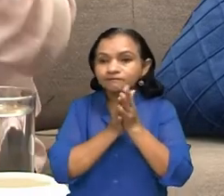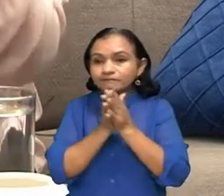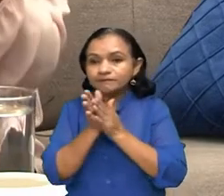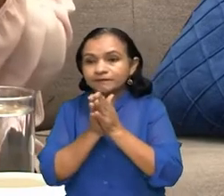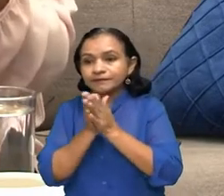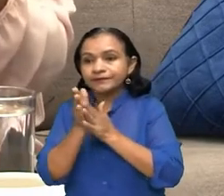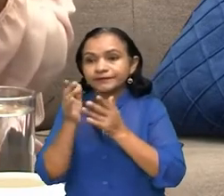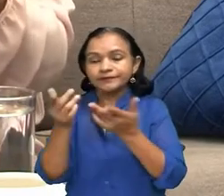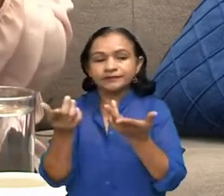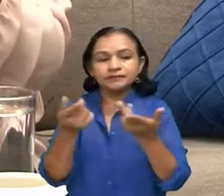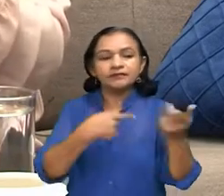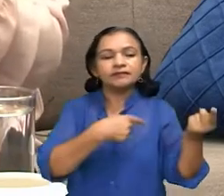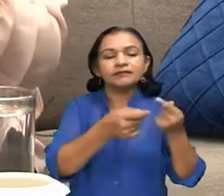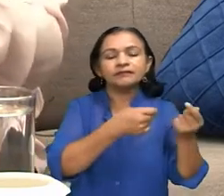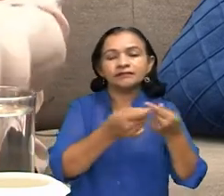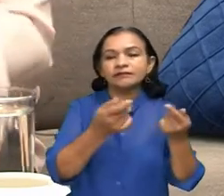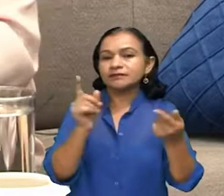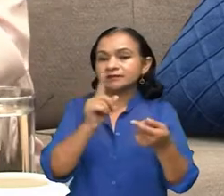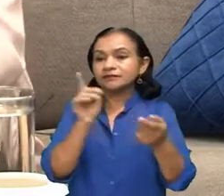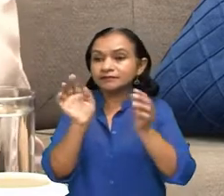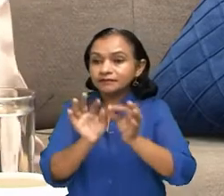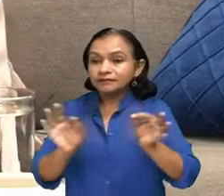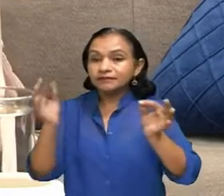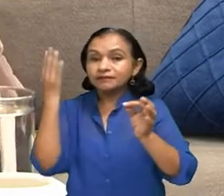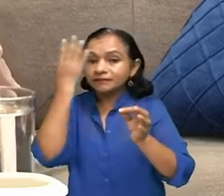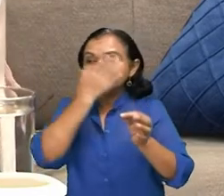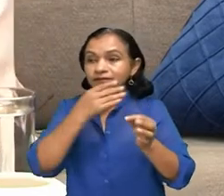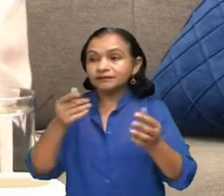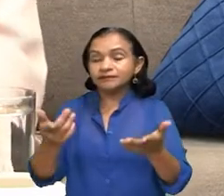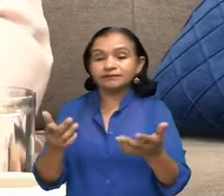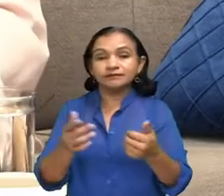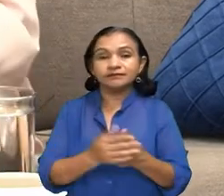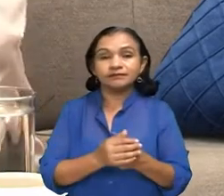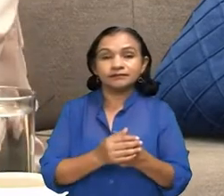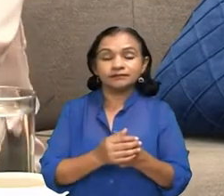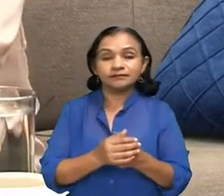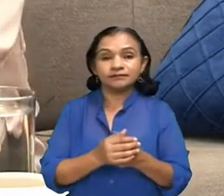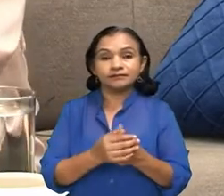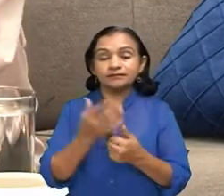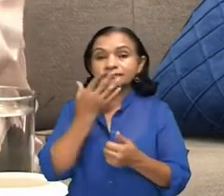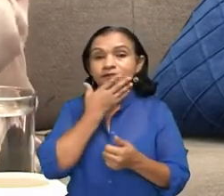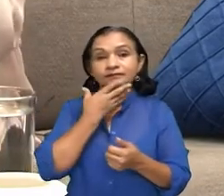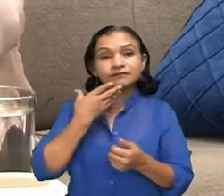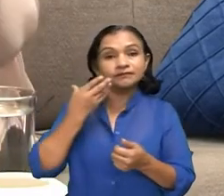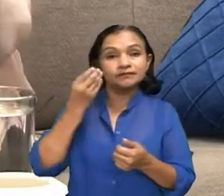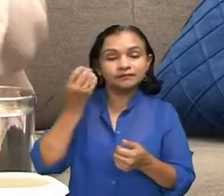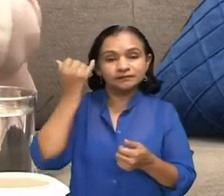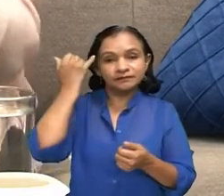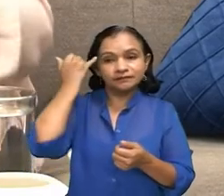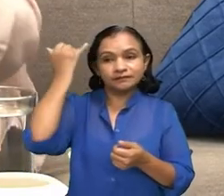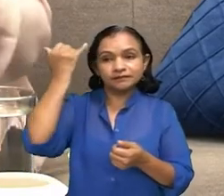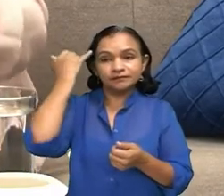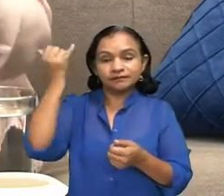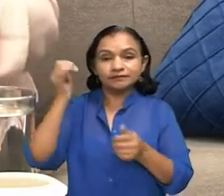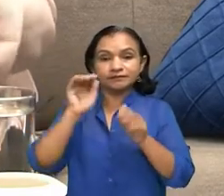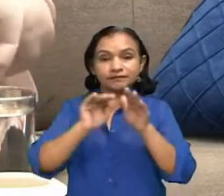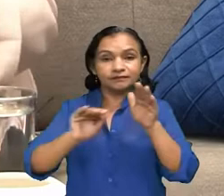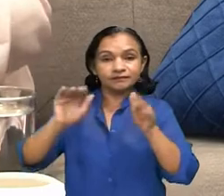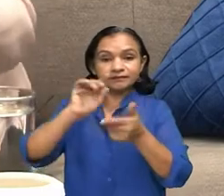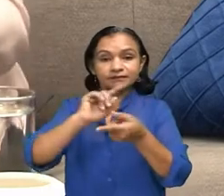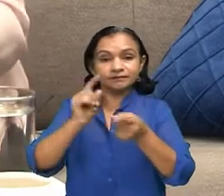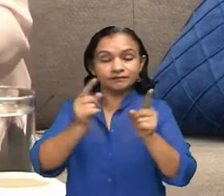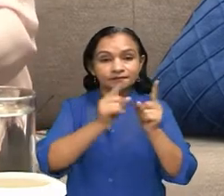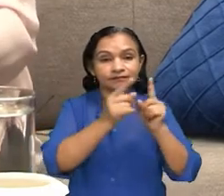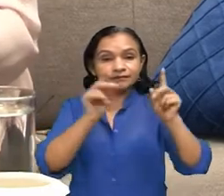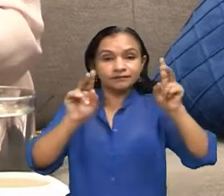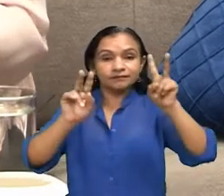parte de la comercialización. Y ahí viene otro punto, emprendimientos jóvenes con esas ideas más revolucionadas en el